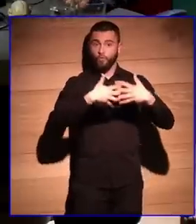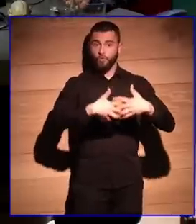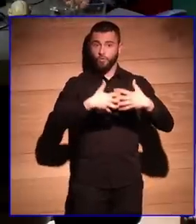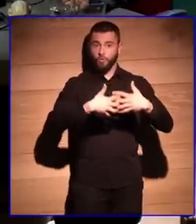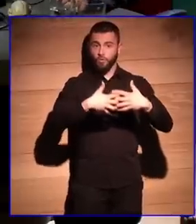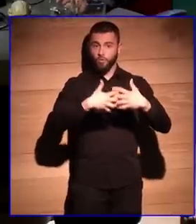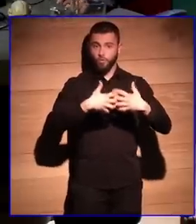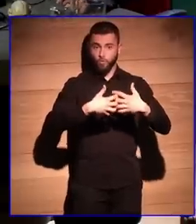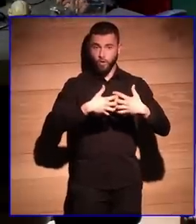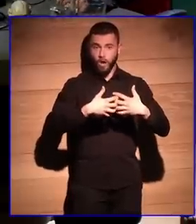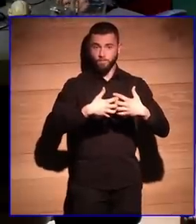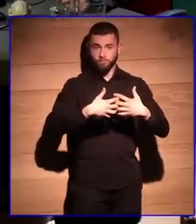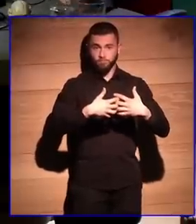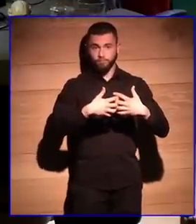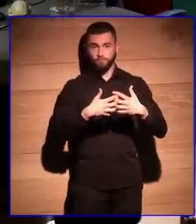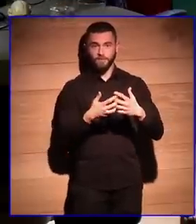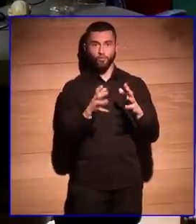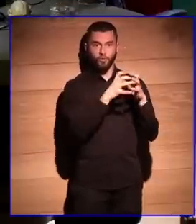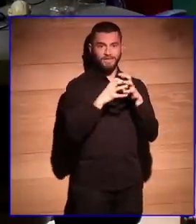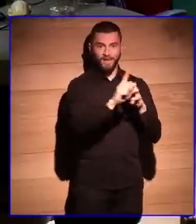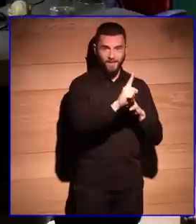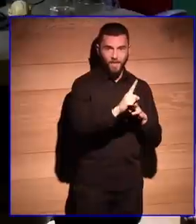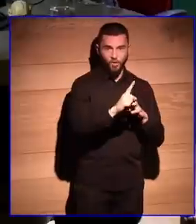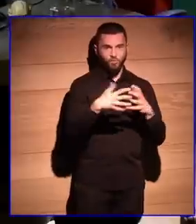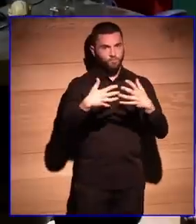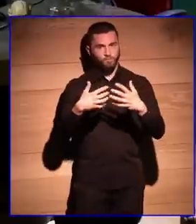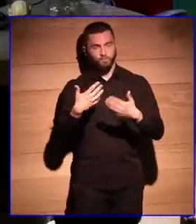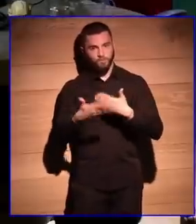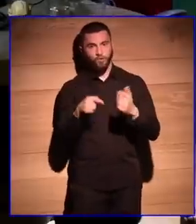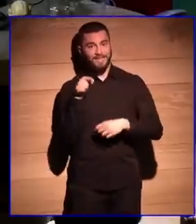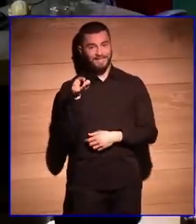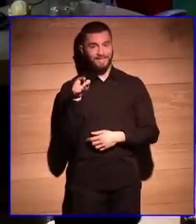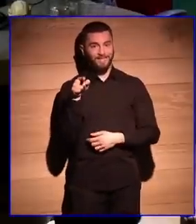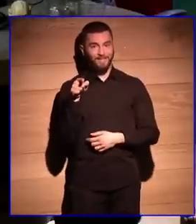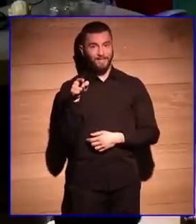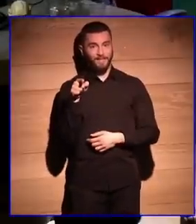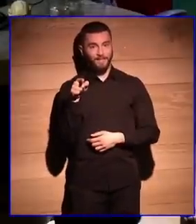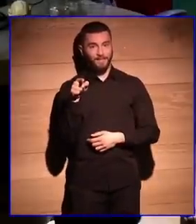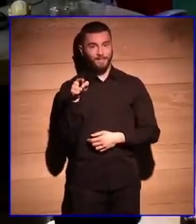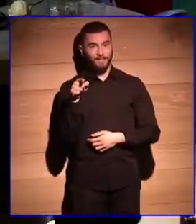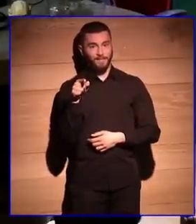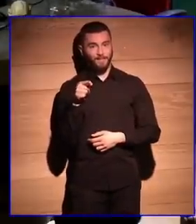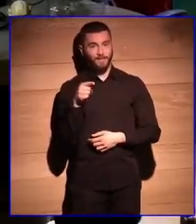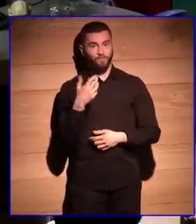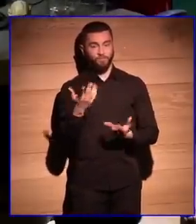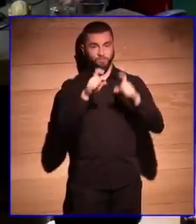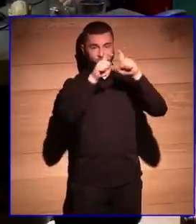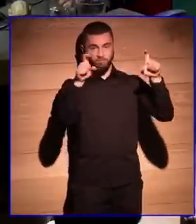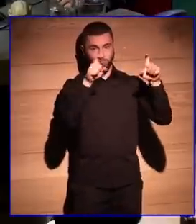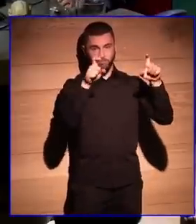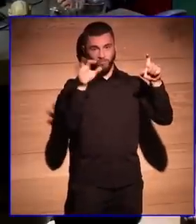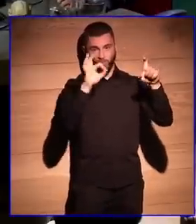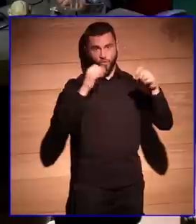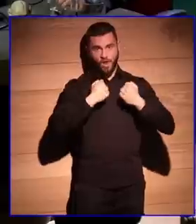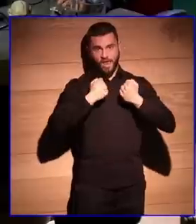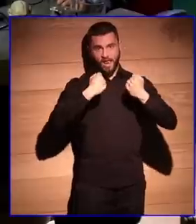mucho más conceptual y no como coartada, sino que él prácticamente está al servicio de una determinada entidad o energía